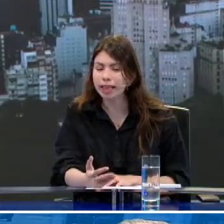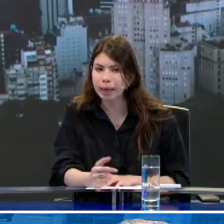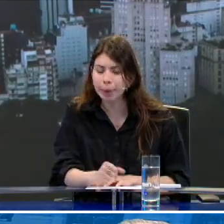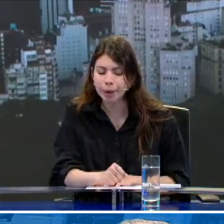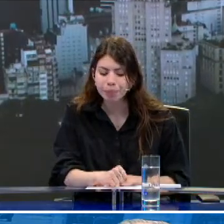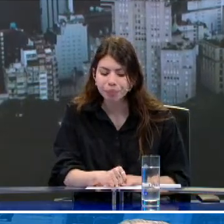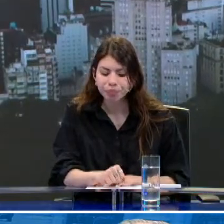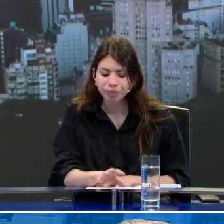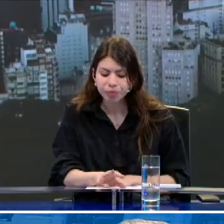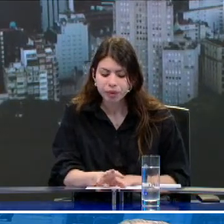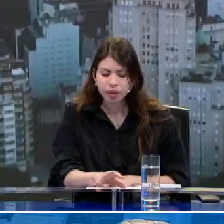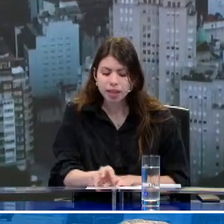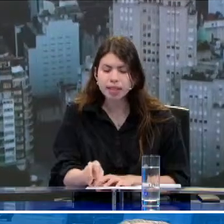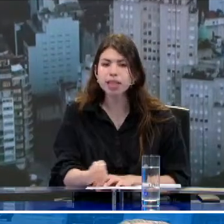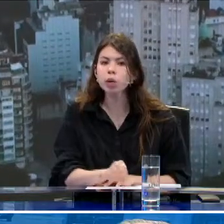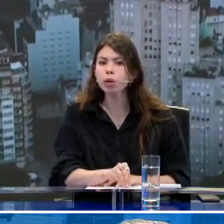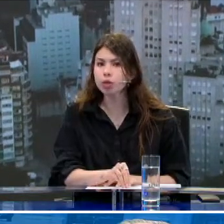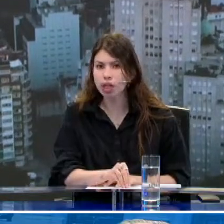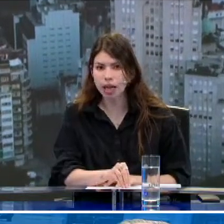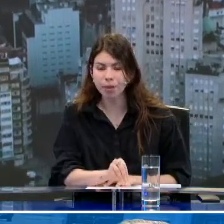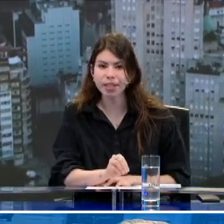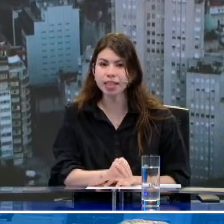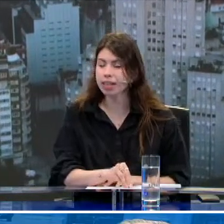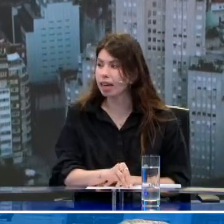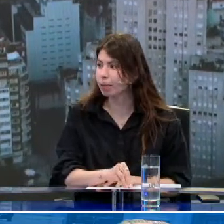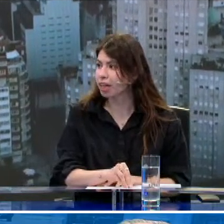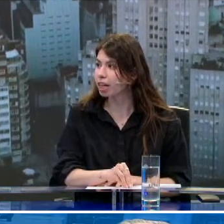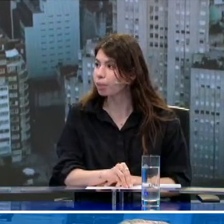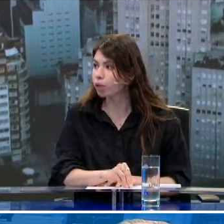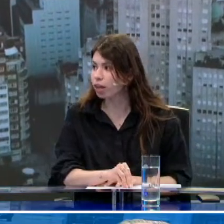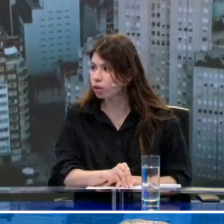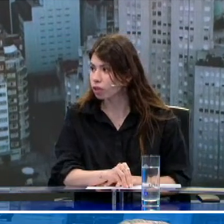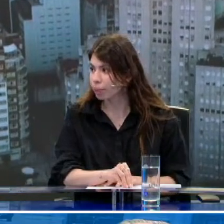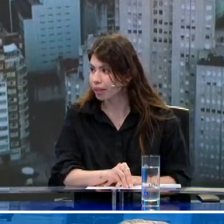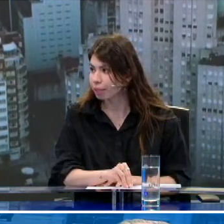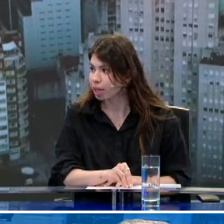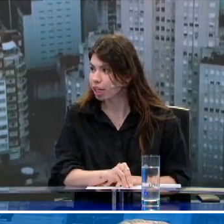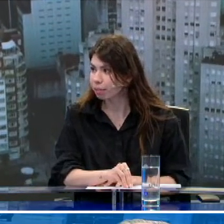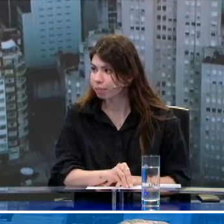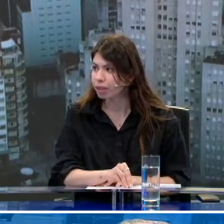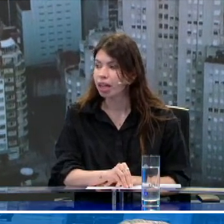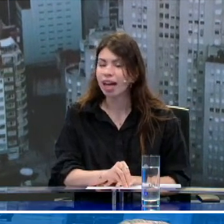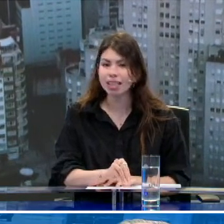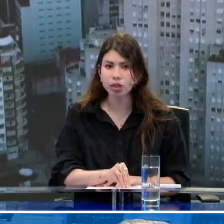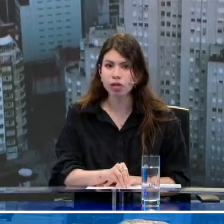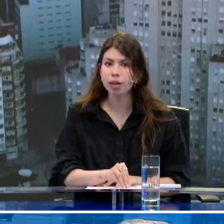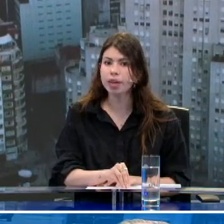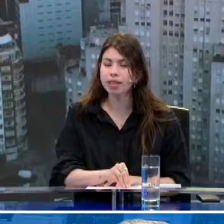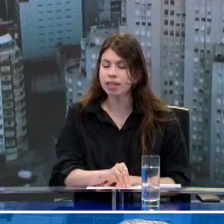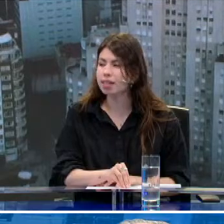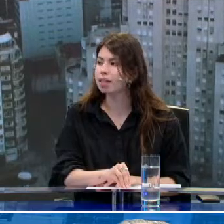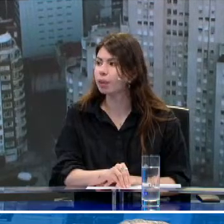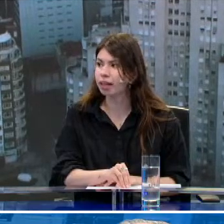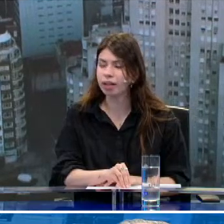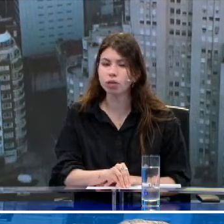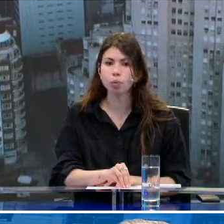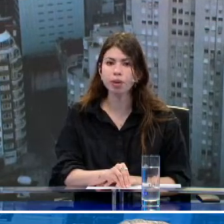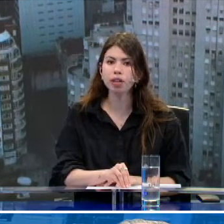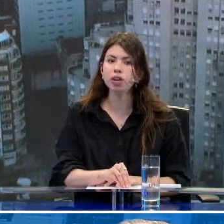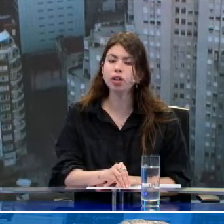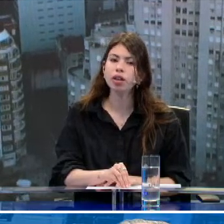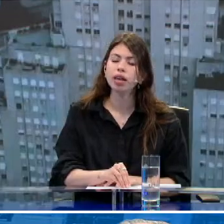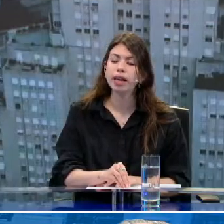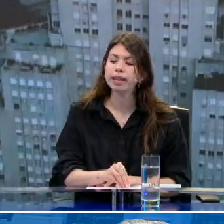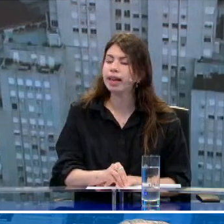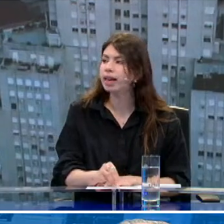del tema. Sí lo vimos al presidente de la Cámara de Diputados, a Martín Menem. Ayer otra vez, Ayer otra vez, en esa entrevista que se